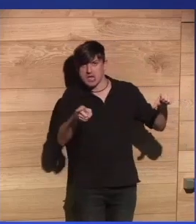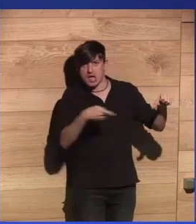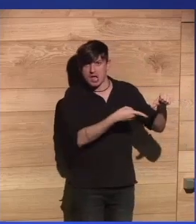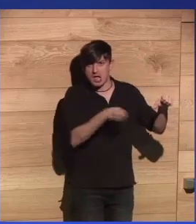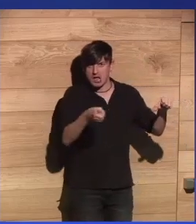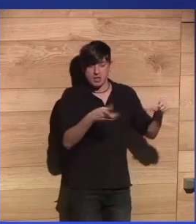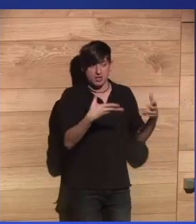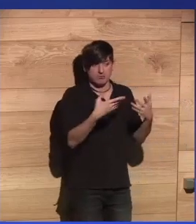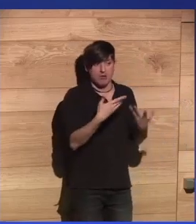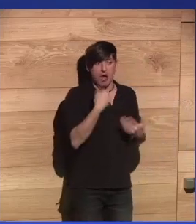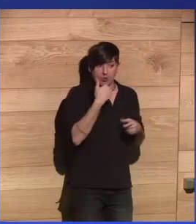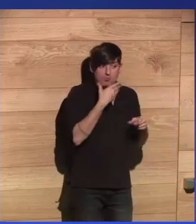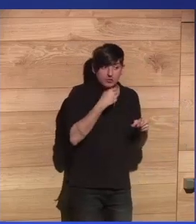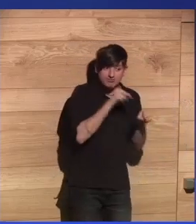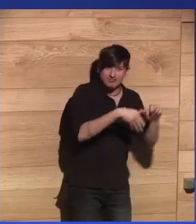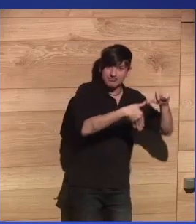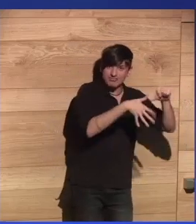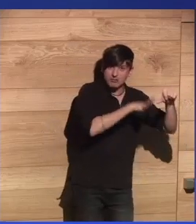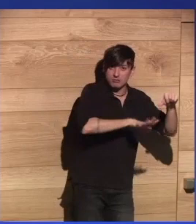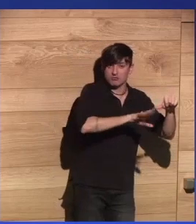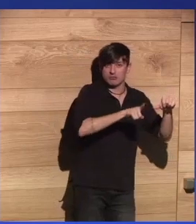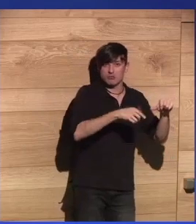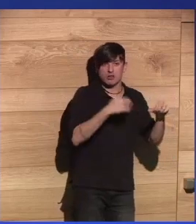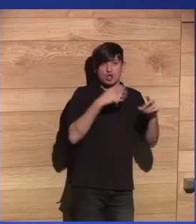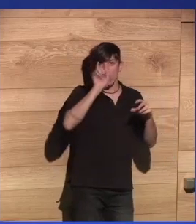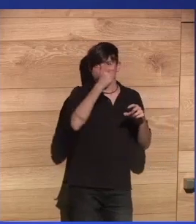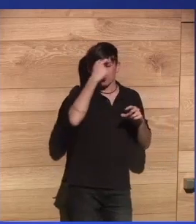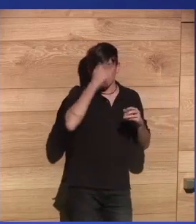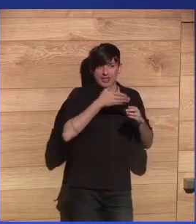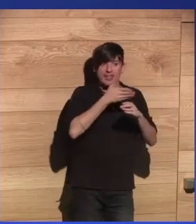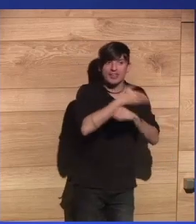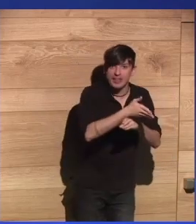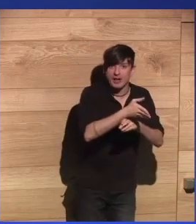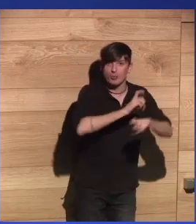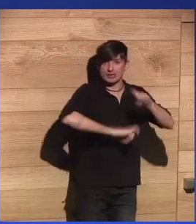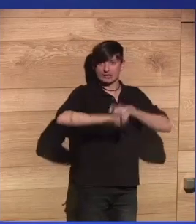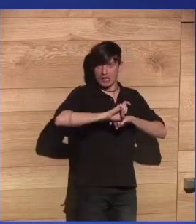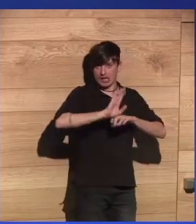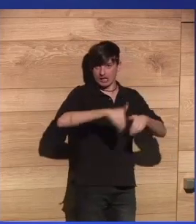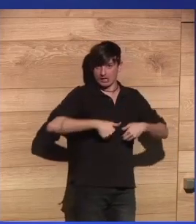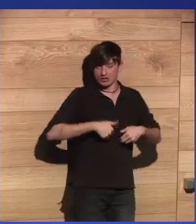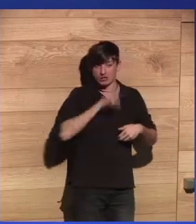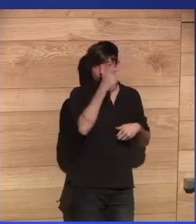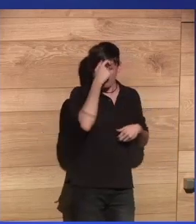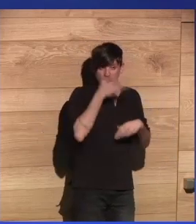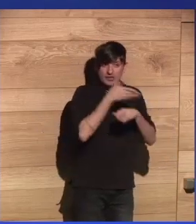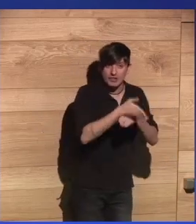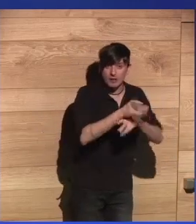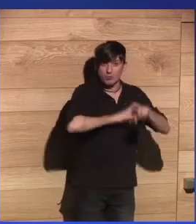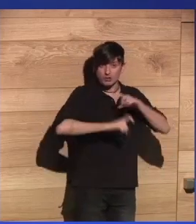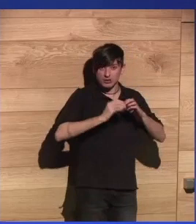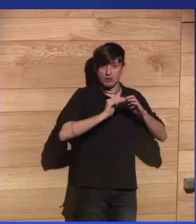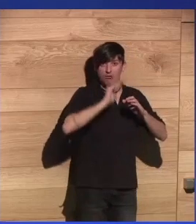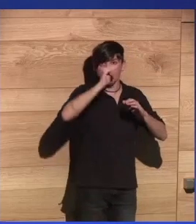espacio iberoamericano, es el concepto de ida y vuelta. Ese concepto de ida y vuelta, que no solo es un concepto de ida y vuelta